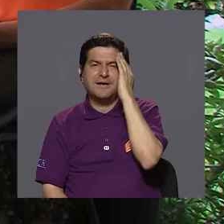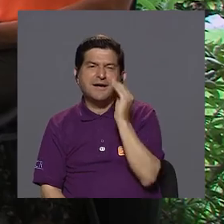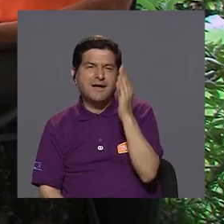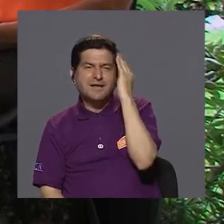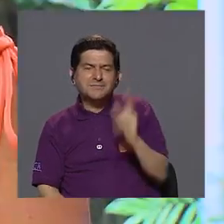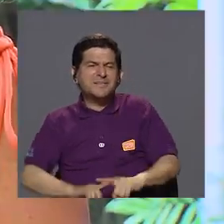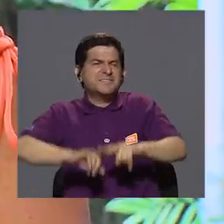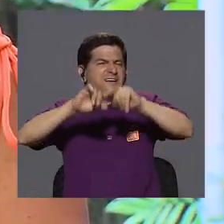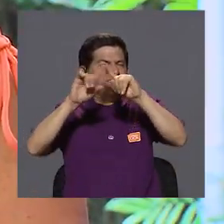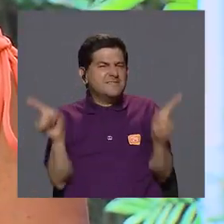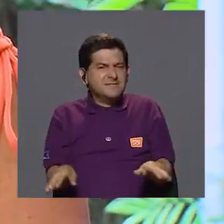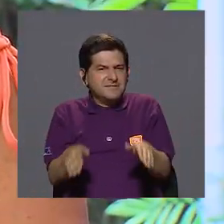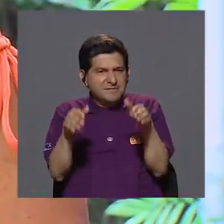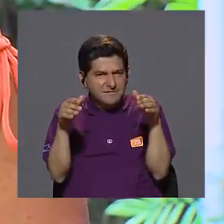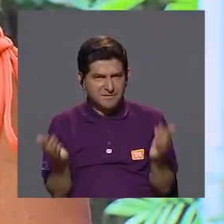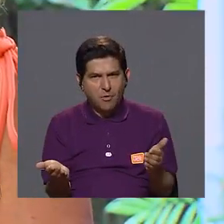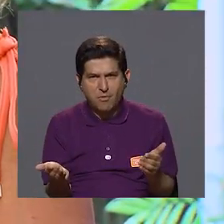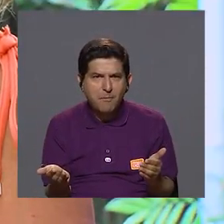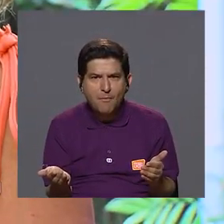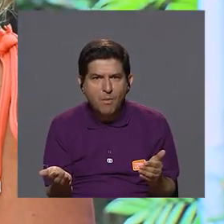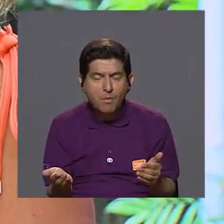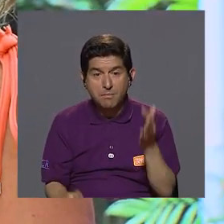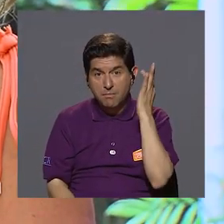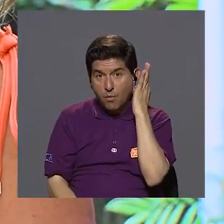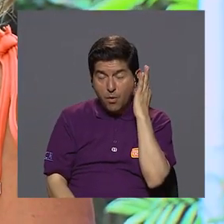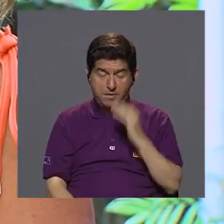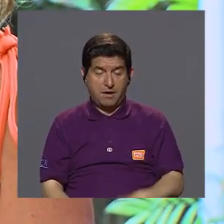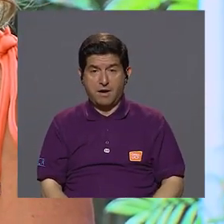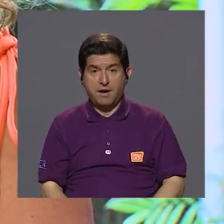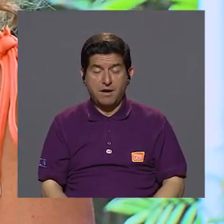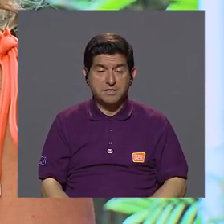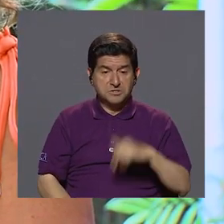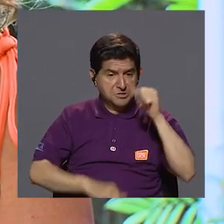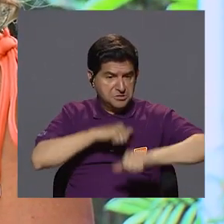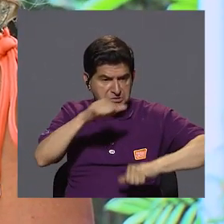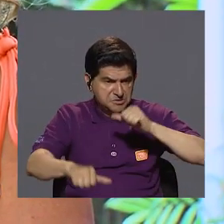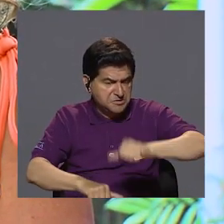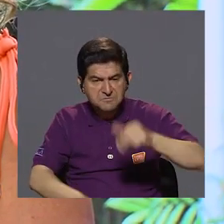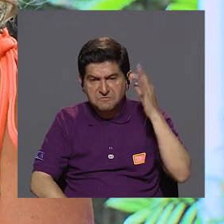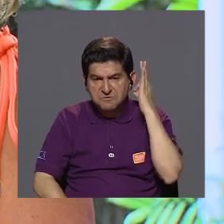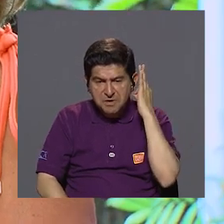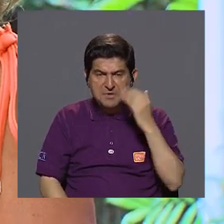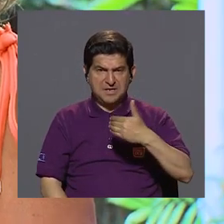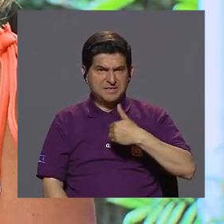¿Qué es esas experiencias diferentes que las mujeres feministas